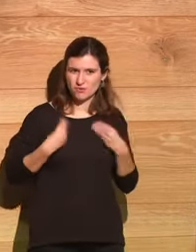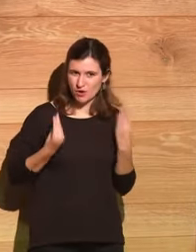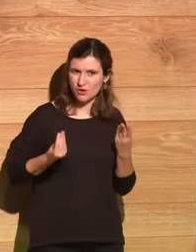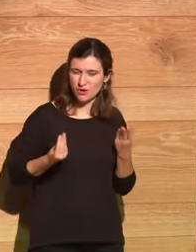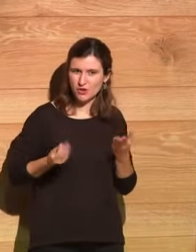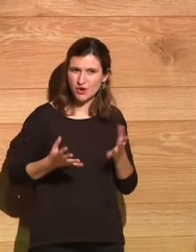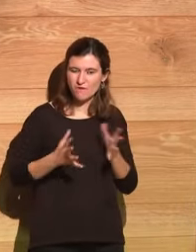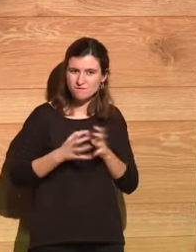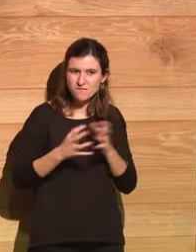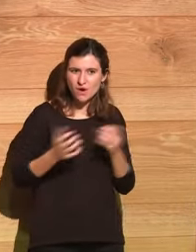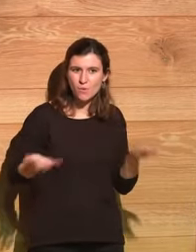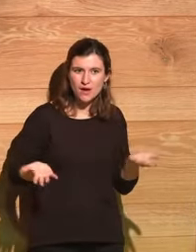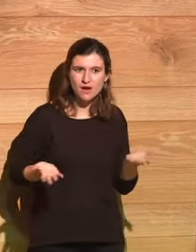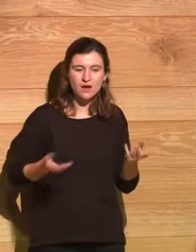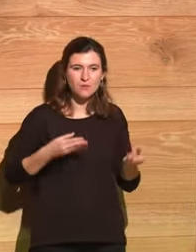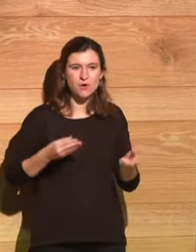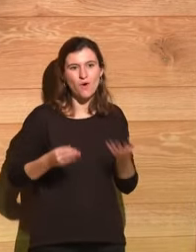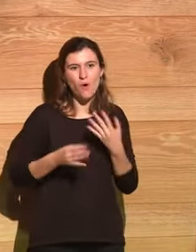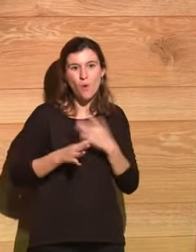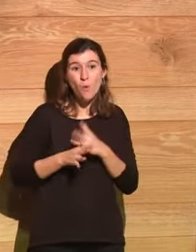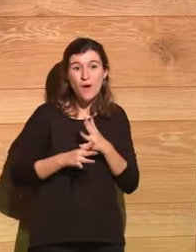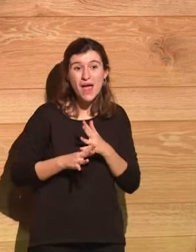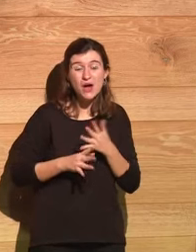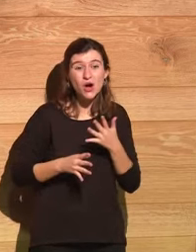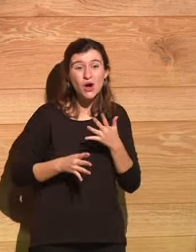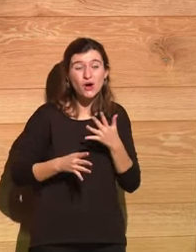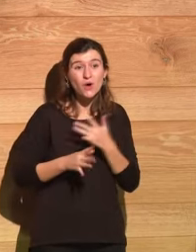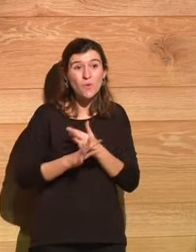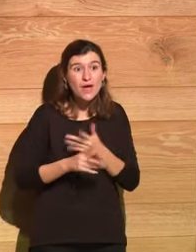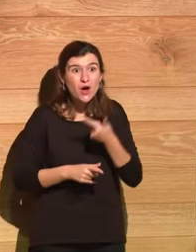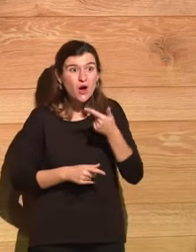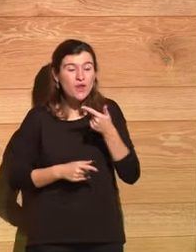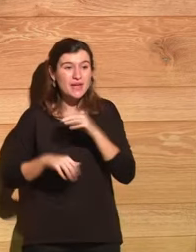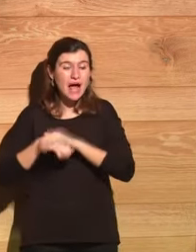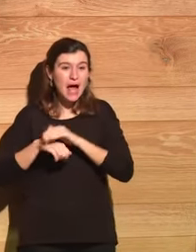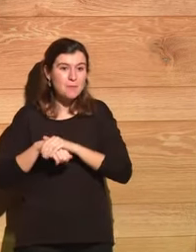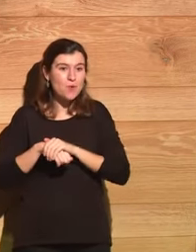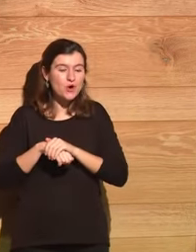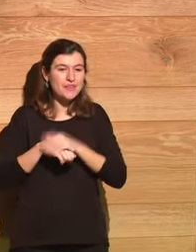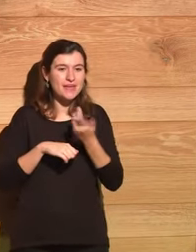poeta del juego también, del amor entre amigas, de la